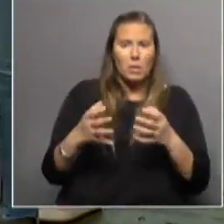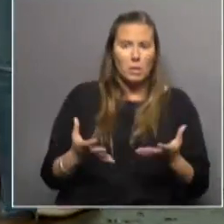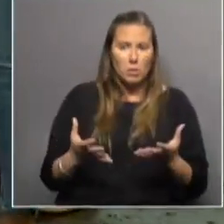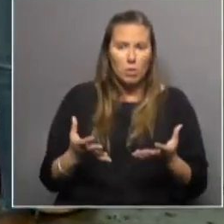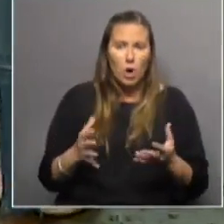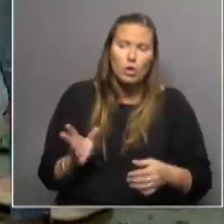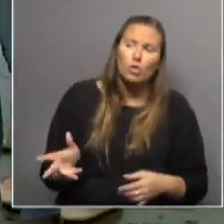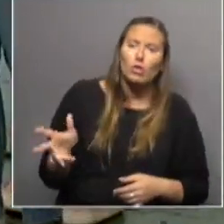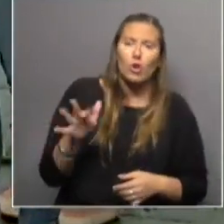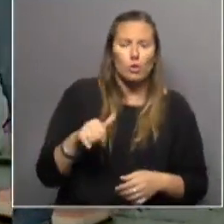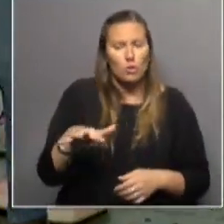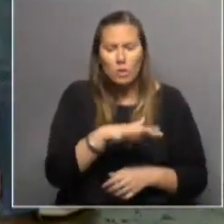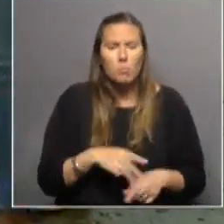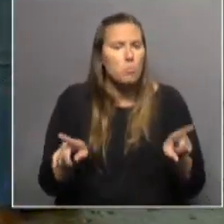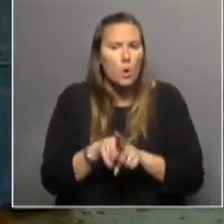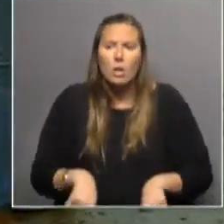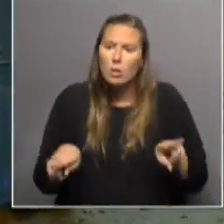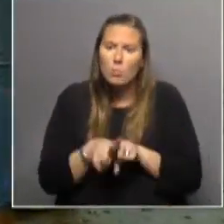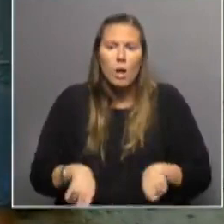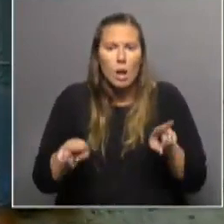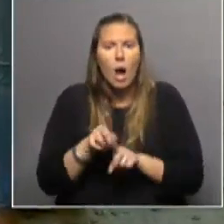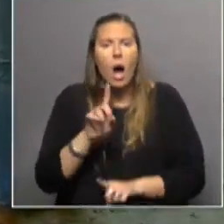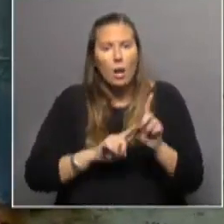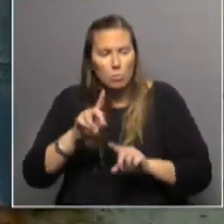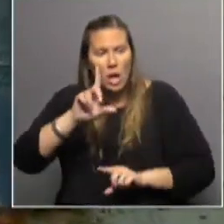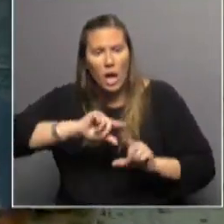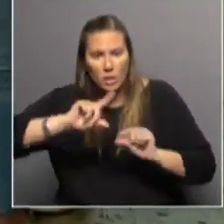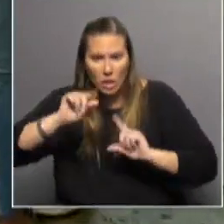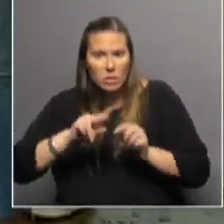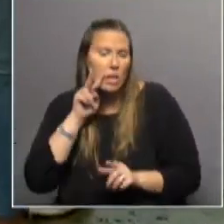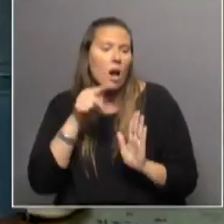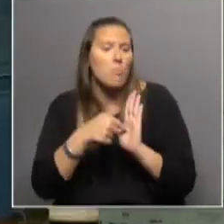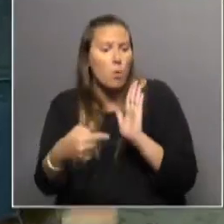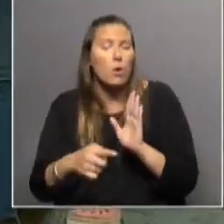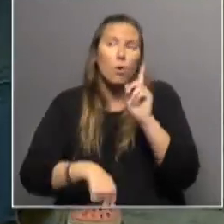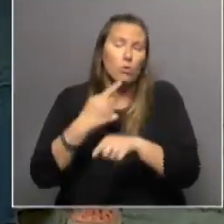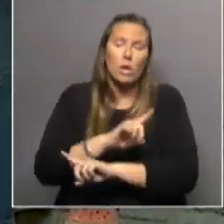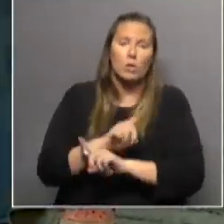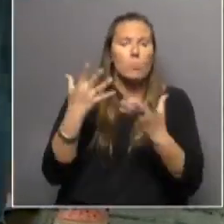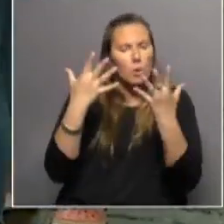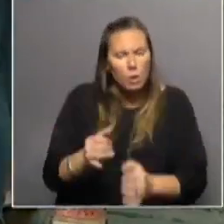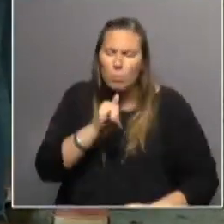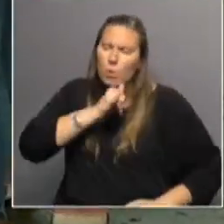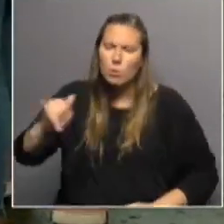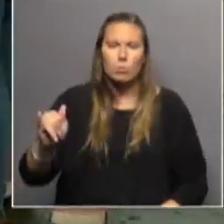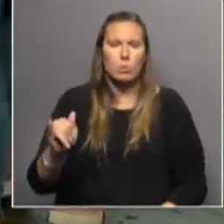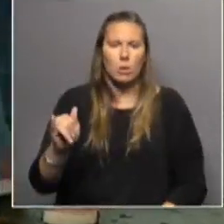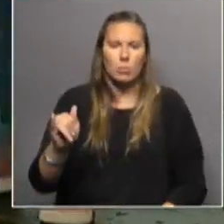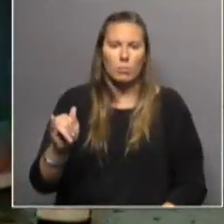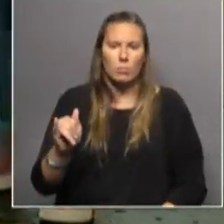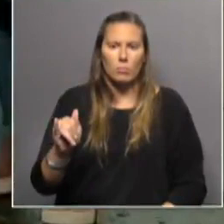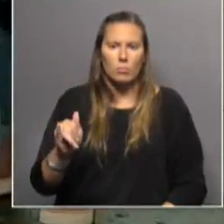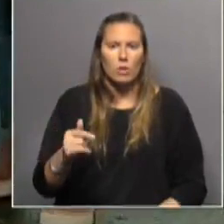Todos los días pasan estas cosas, algunas salen en las estadísticas, otras no, pero queremos denunciar de que